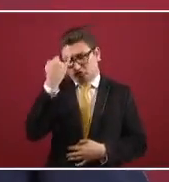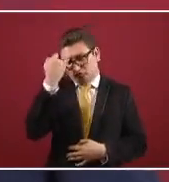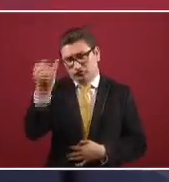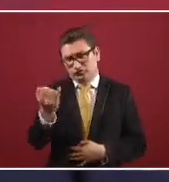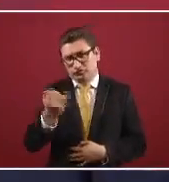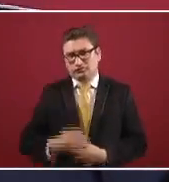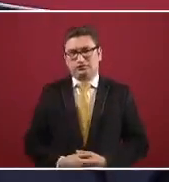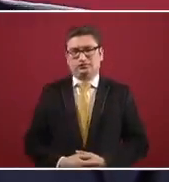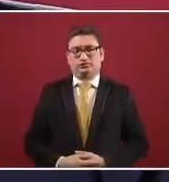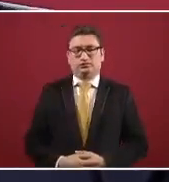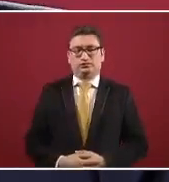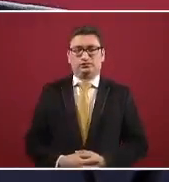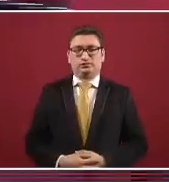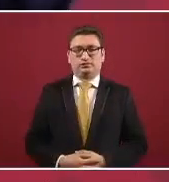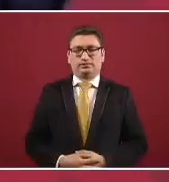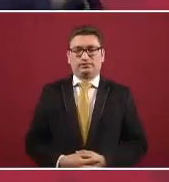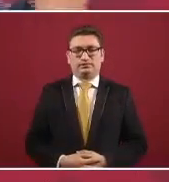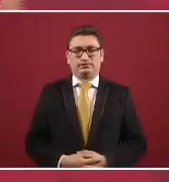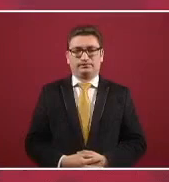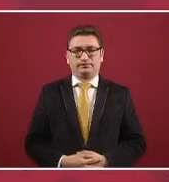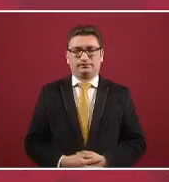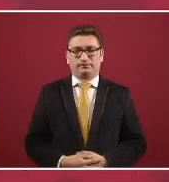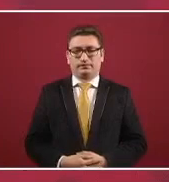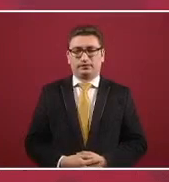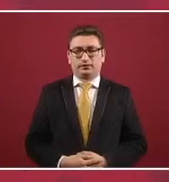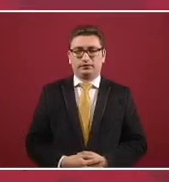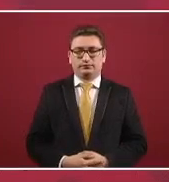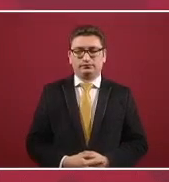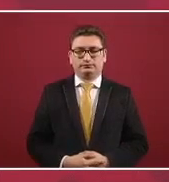y que llegaron a